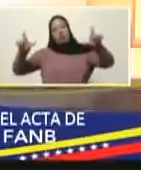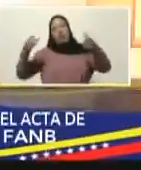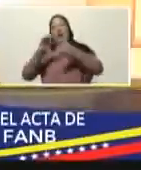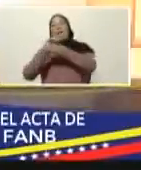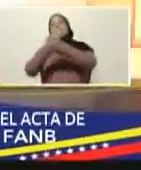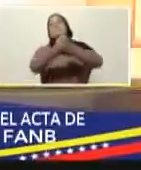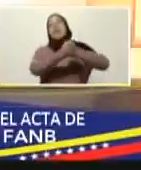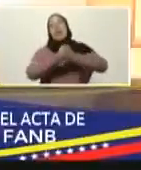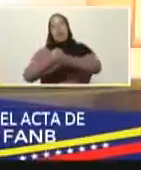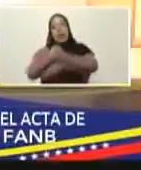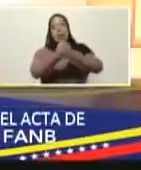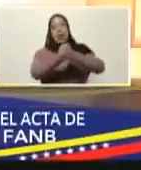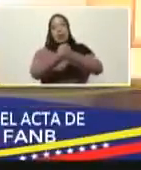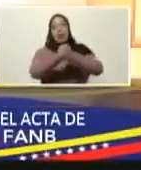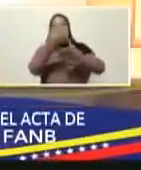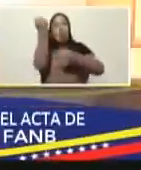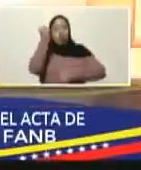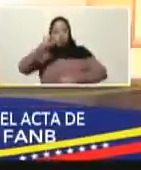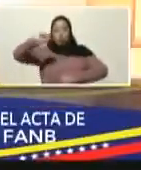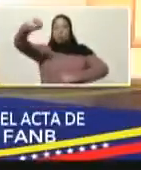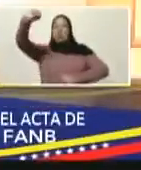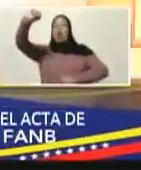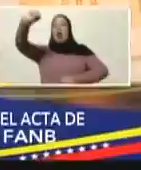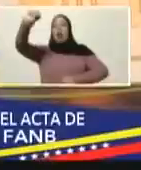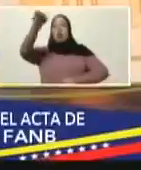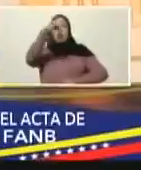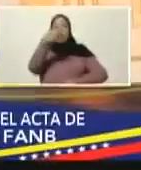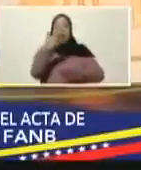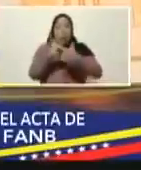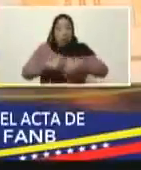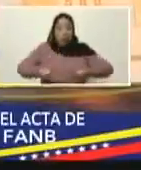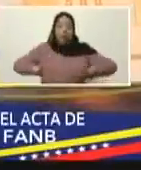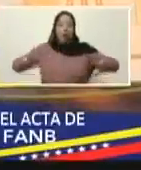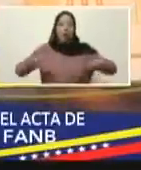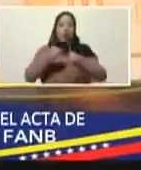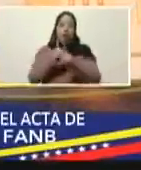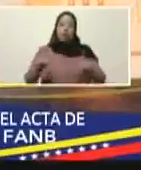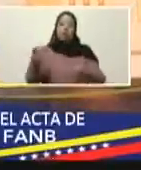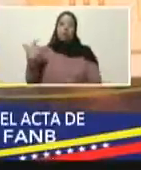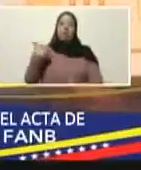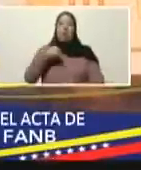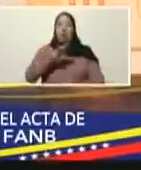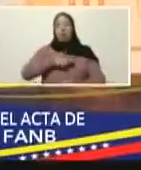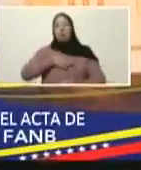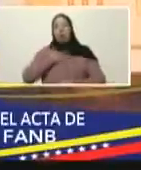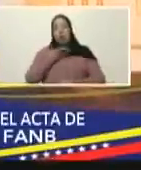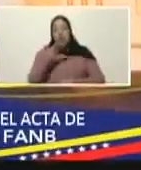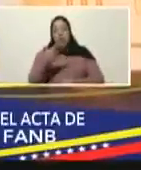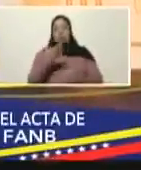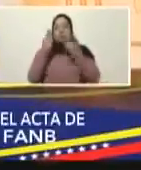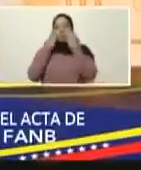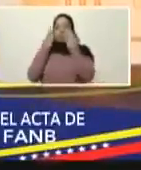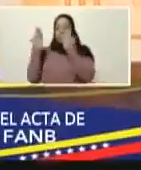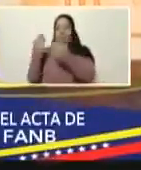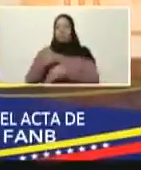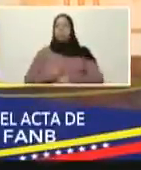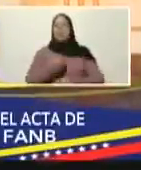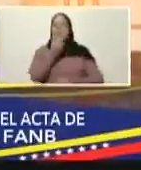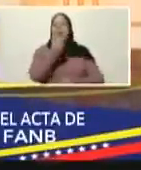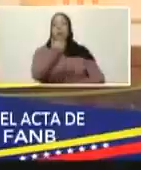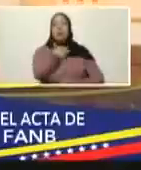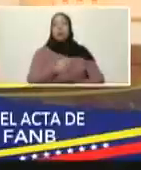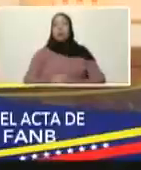solidaria, socialista y soberana! Autorizado, general Hernández